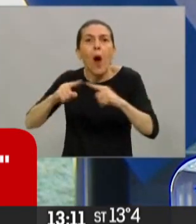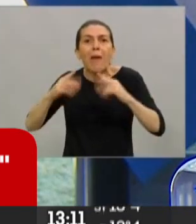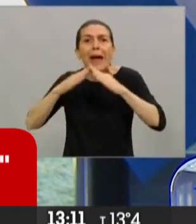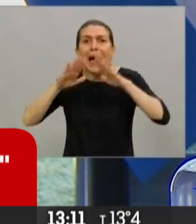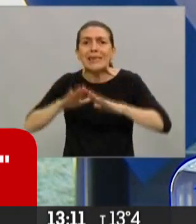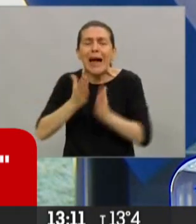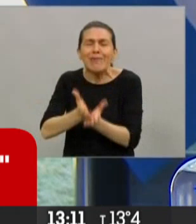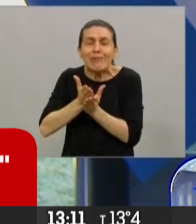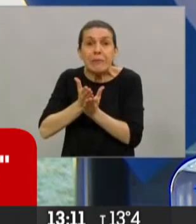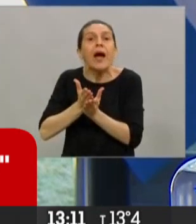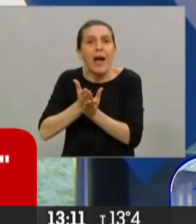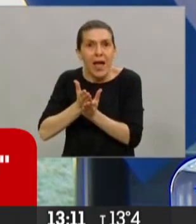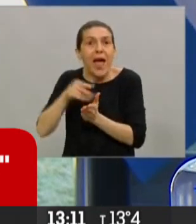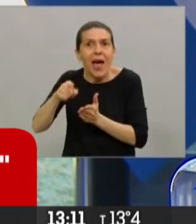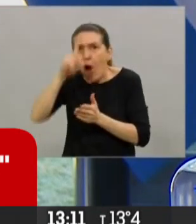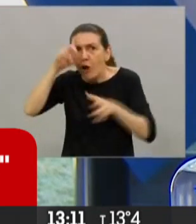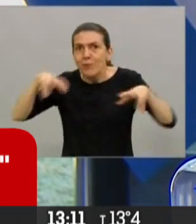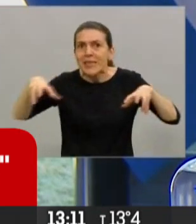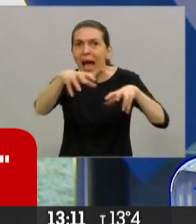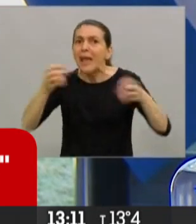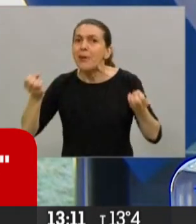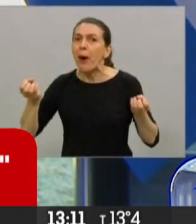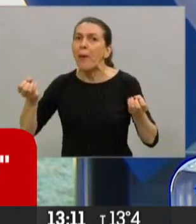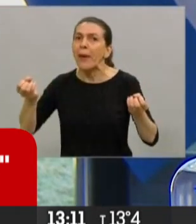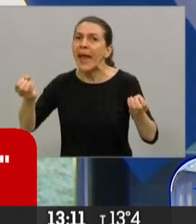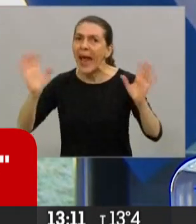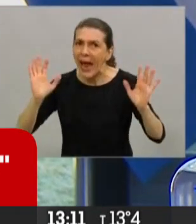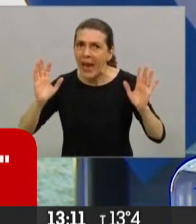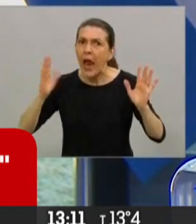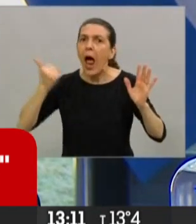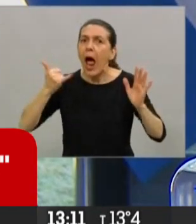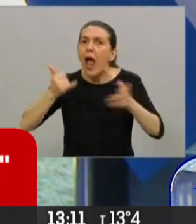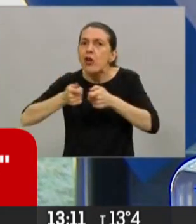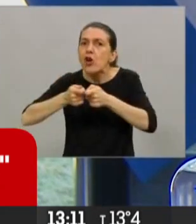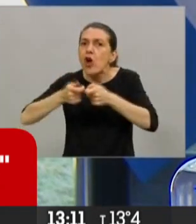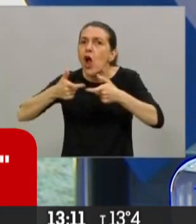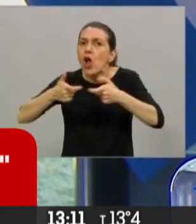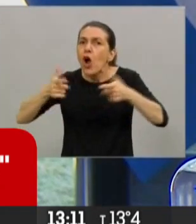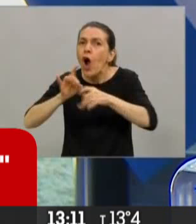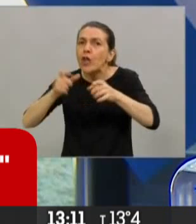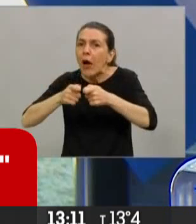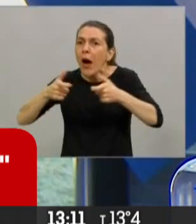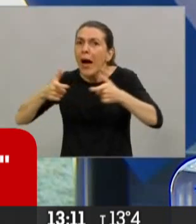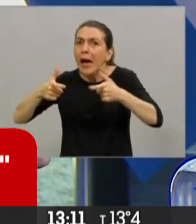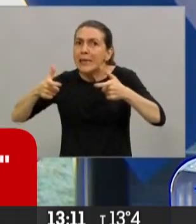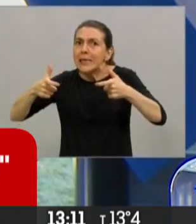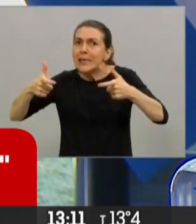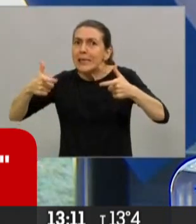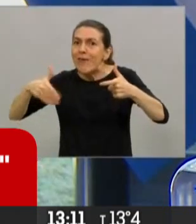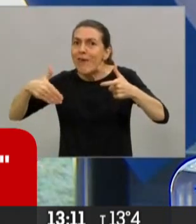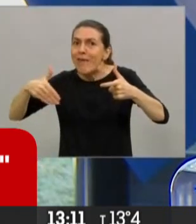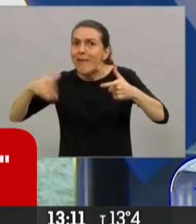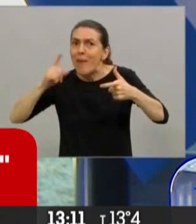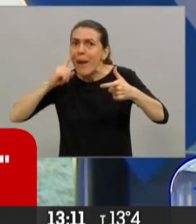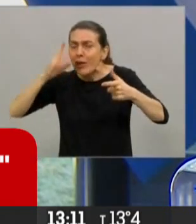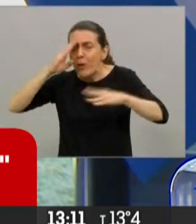nuestras casas, que era un crecimiento progresivo que ponía en riesgo que en algún momento